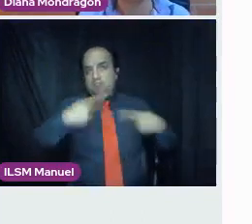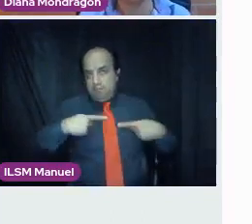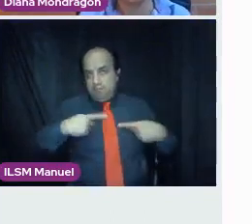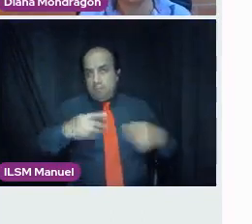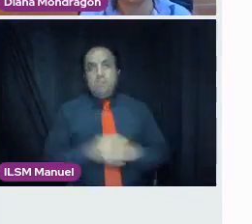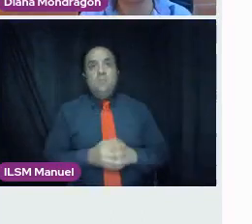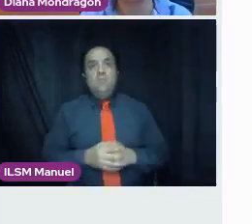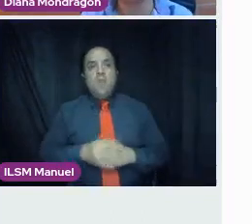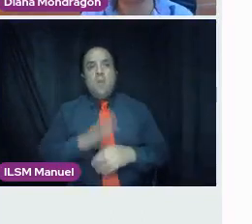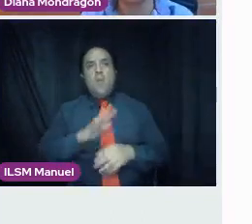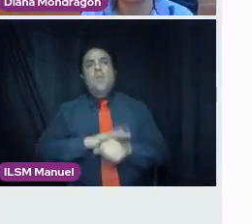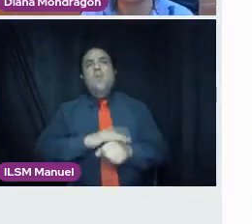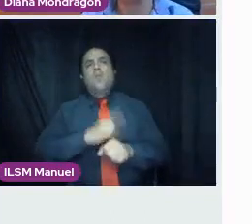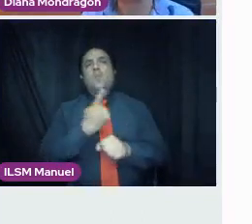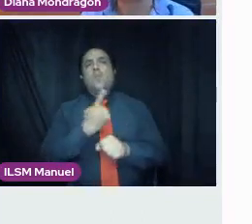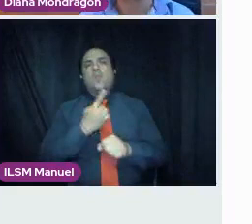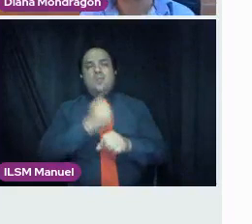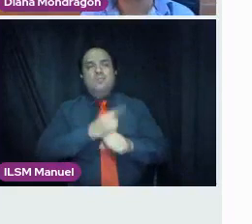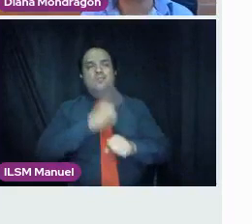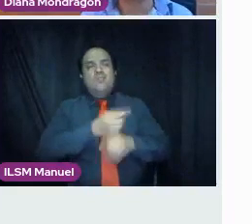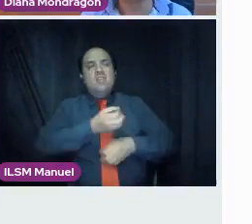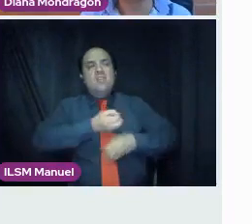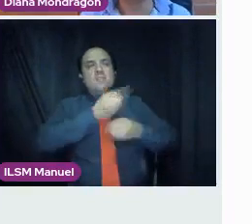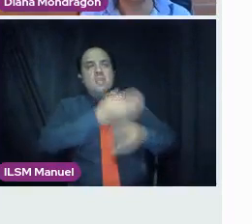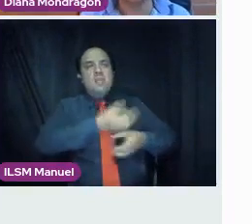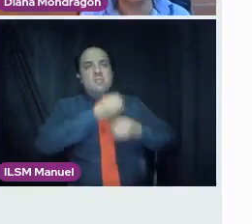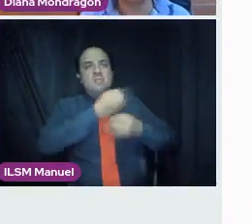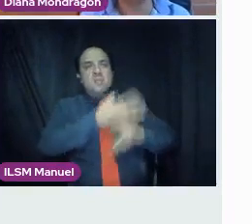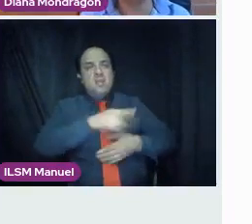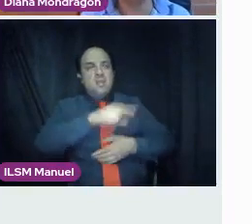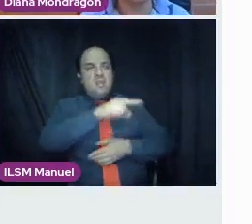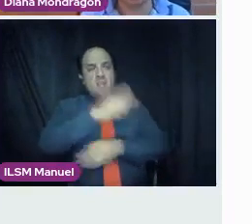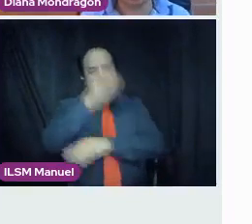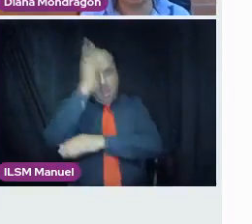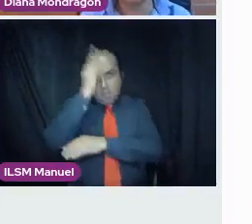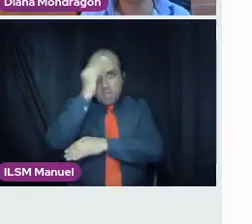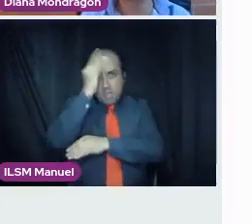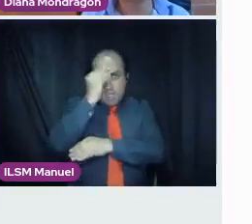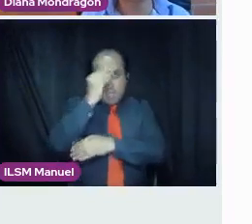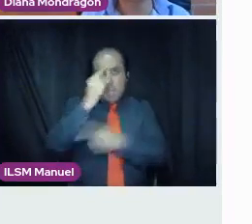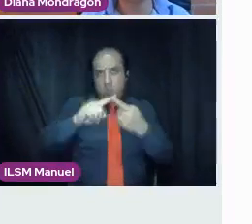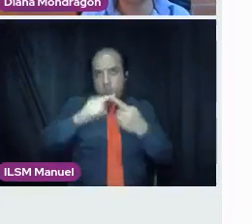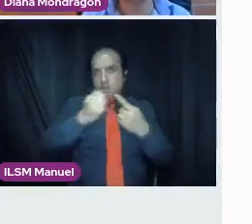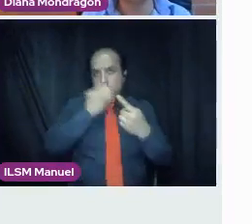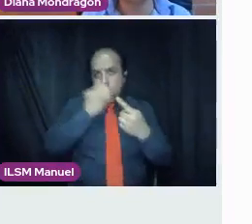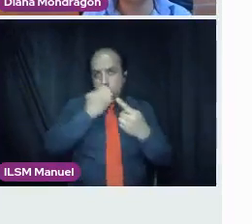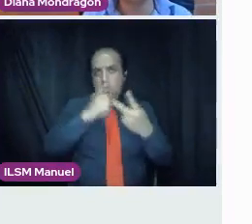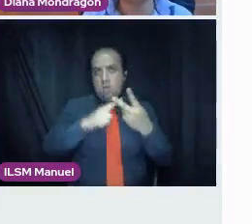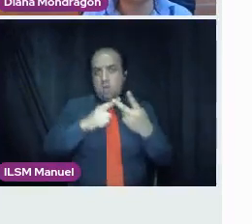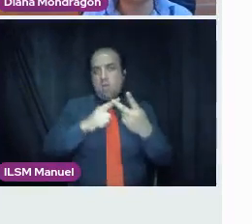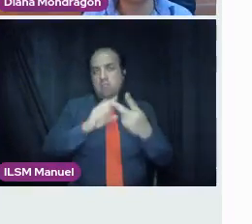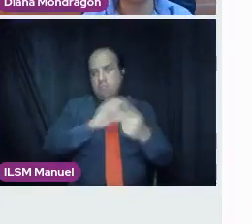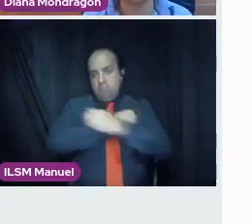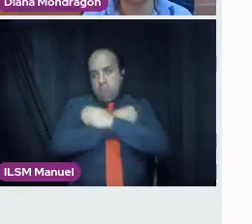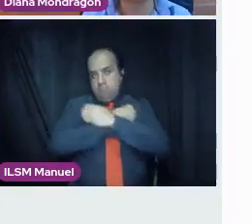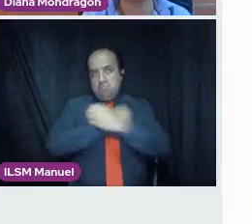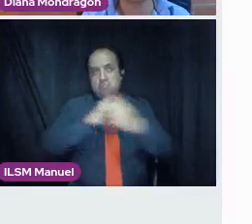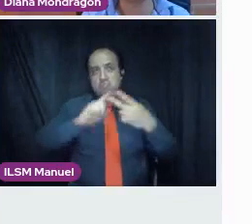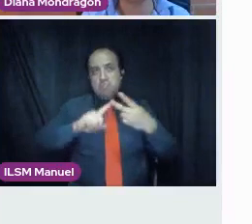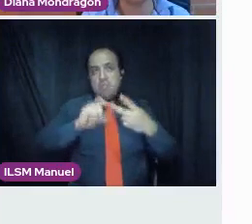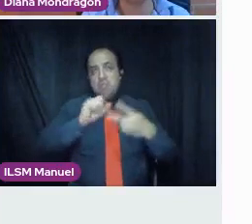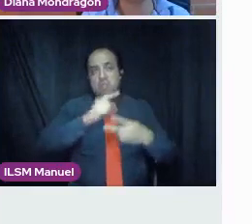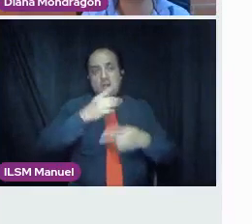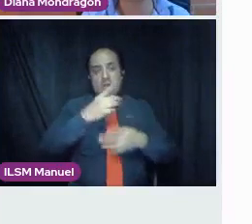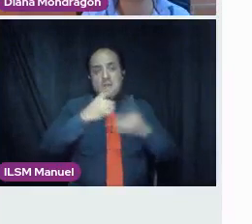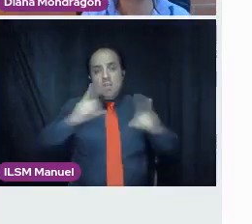las oportunidades que ofrece en la formación académica, pero además en la formación de desarrollo de